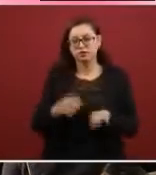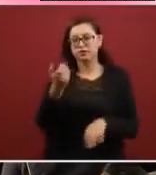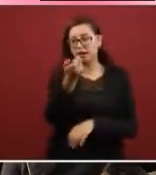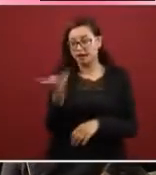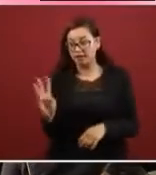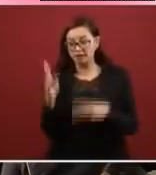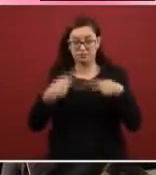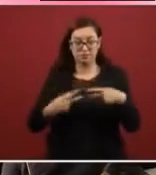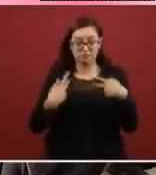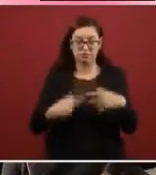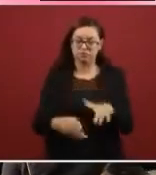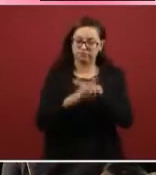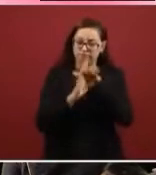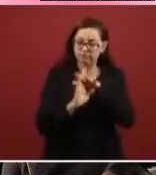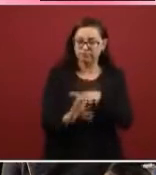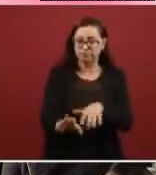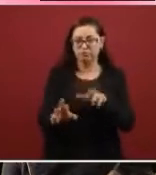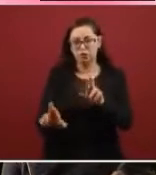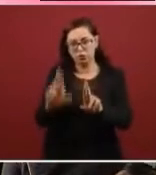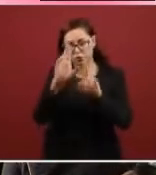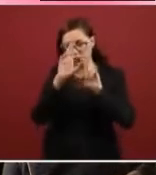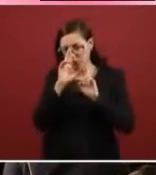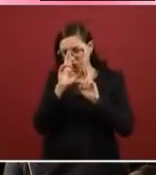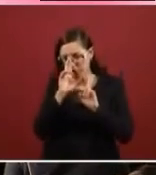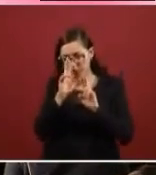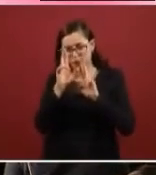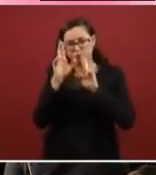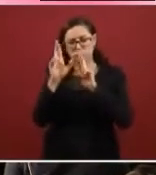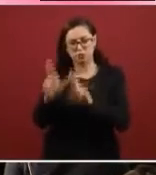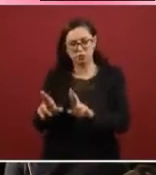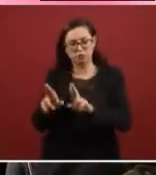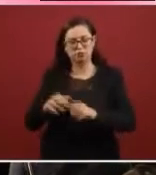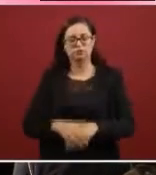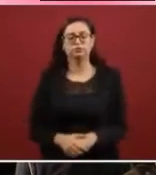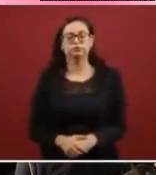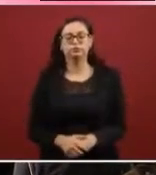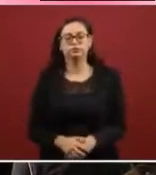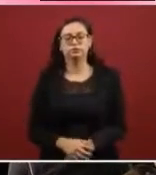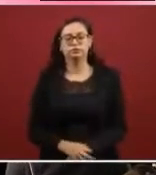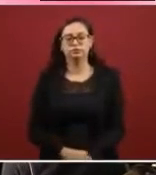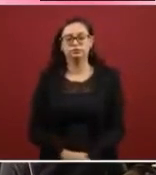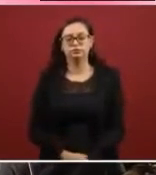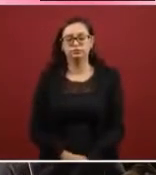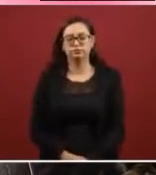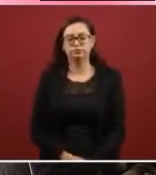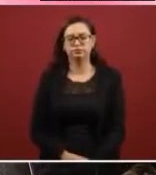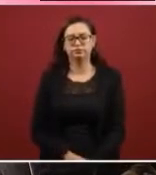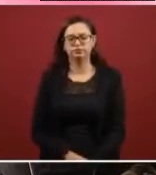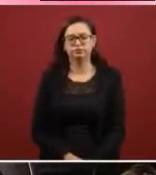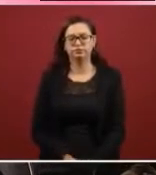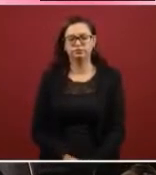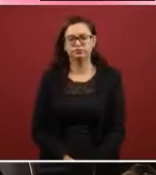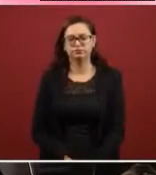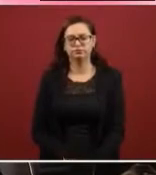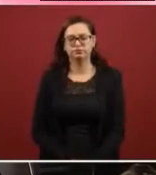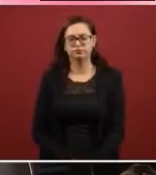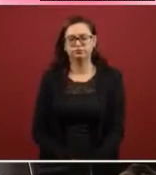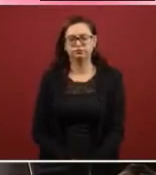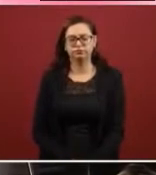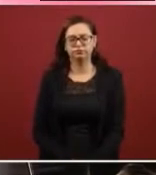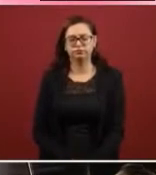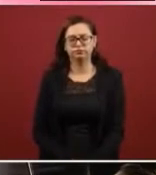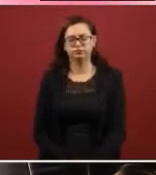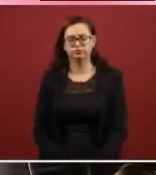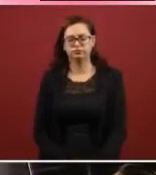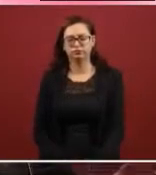our country, transcurrir por el territorio mexicano. Or to go through our area. Está ya, hay un avance muy importante. There's